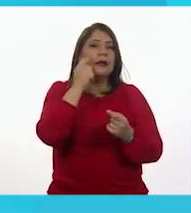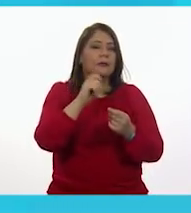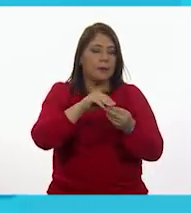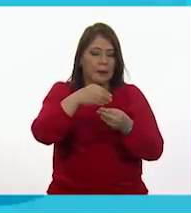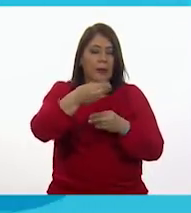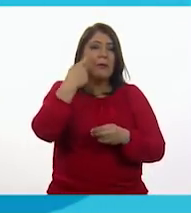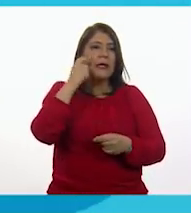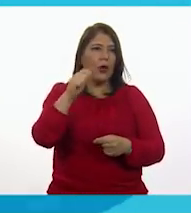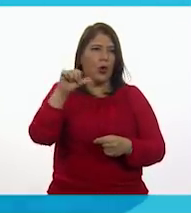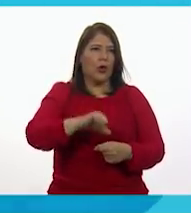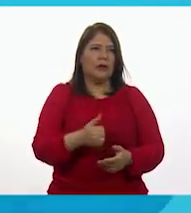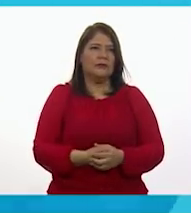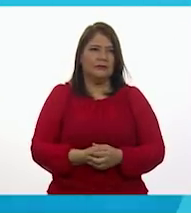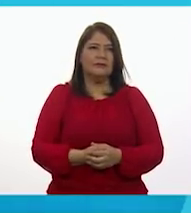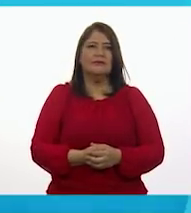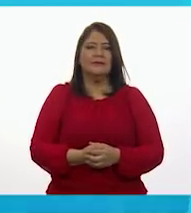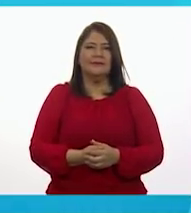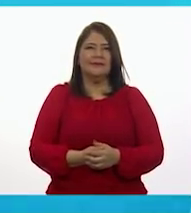hoy.